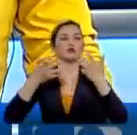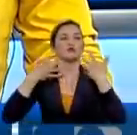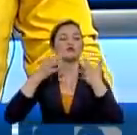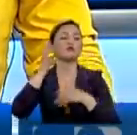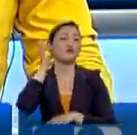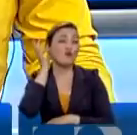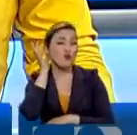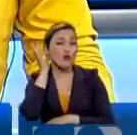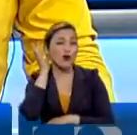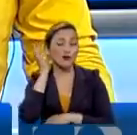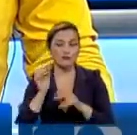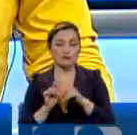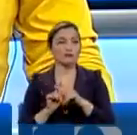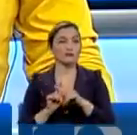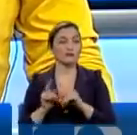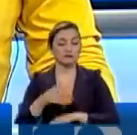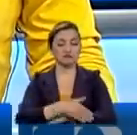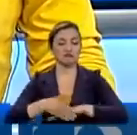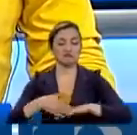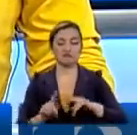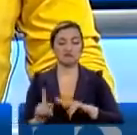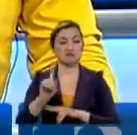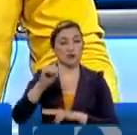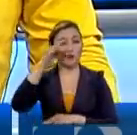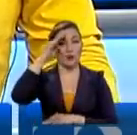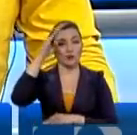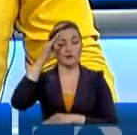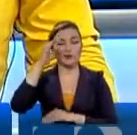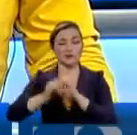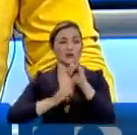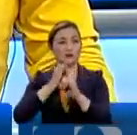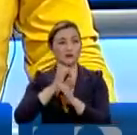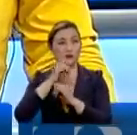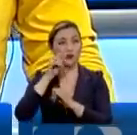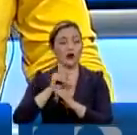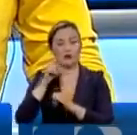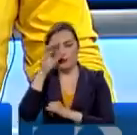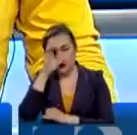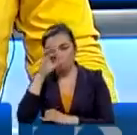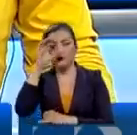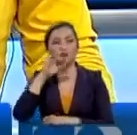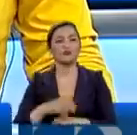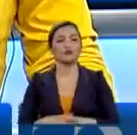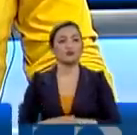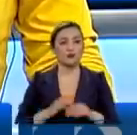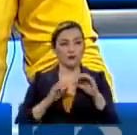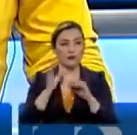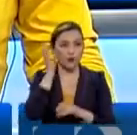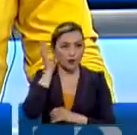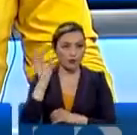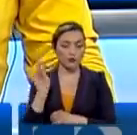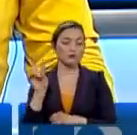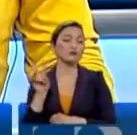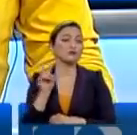que lo arrolló continúa en la calle, pese a que agentes de la Interpol se pusieron a disposición para buscarla. Conversamos con la esposa